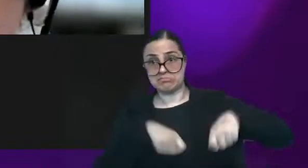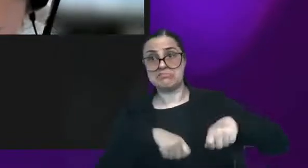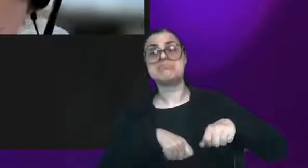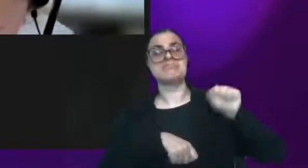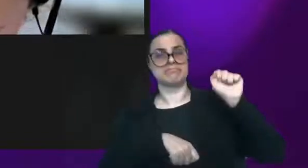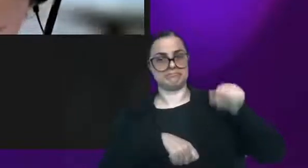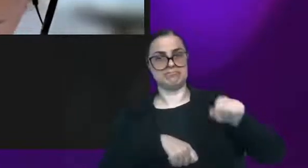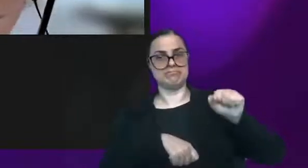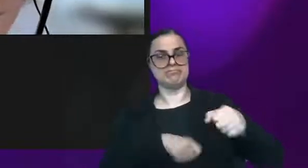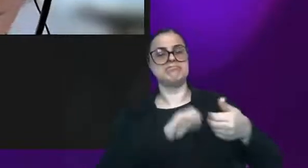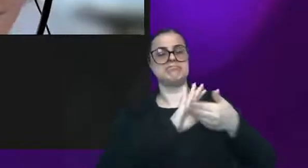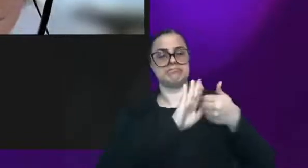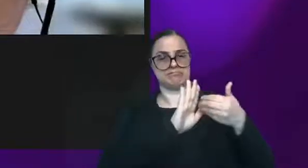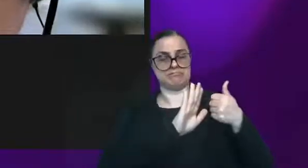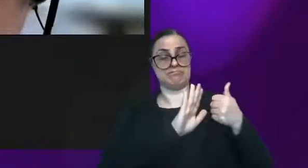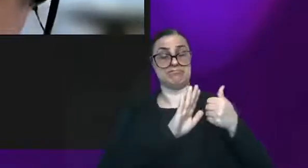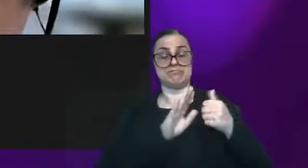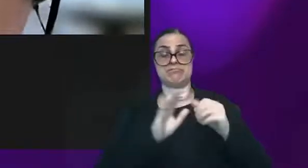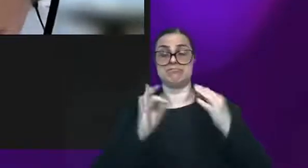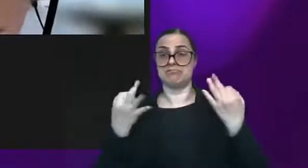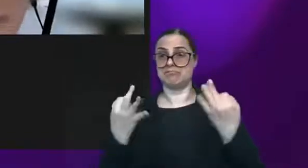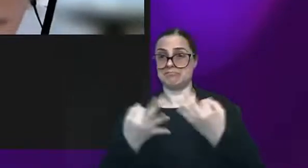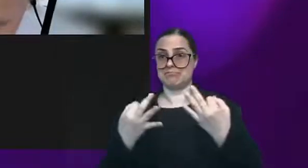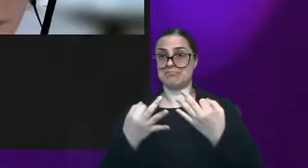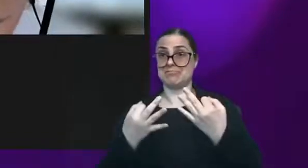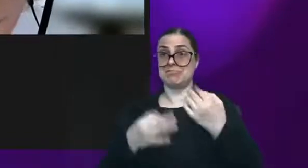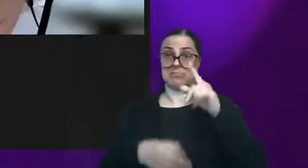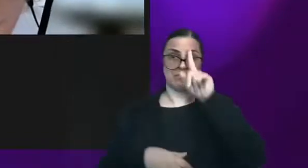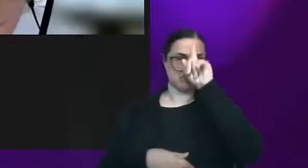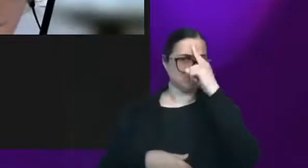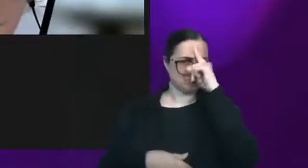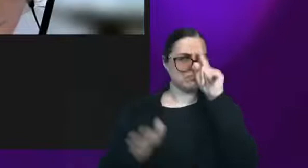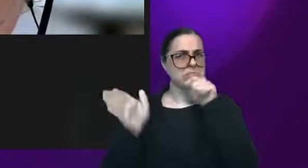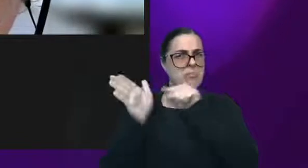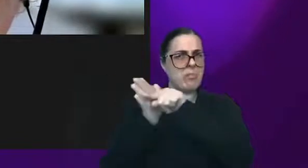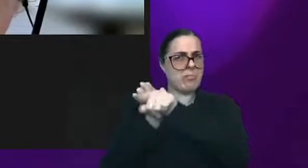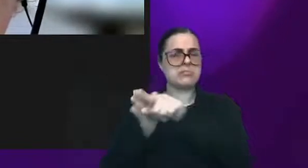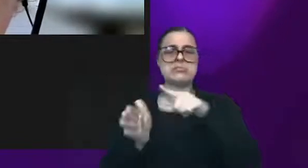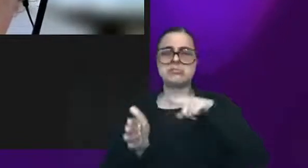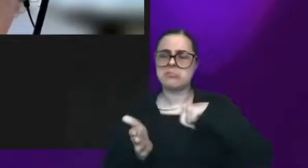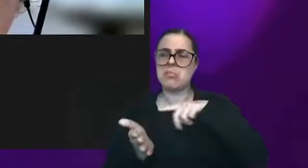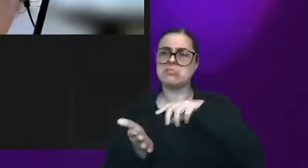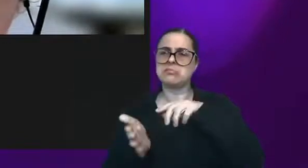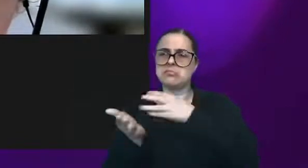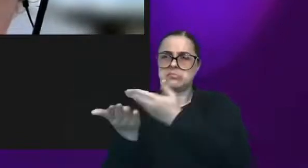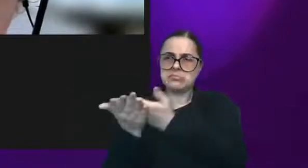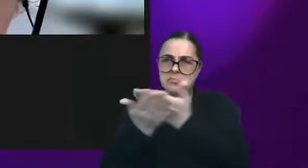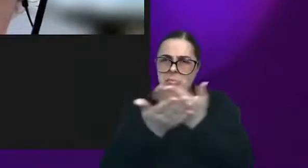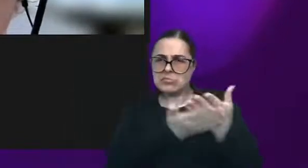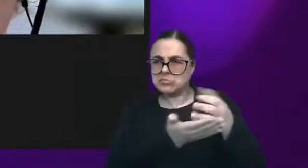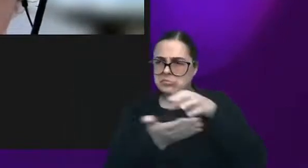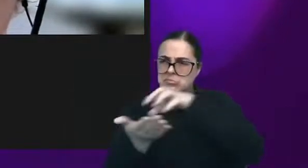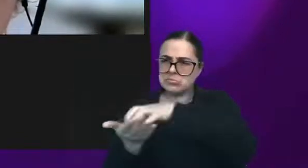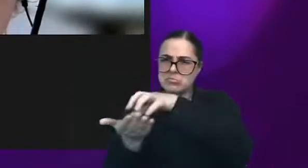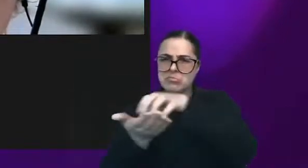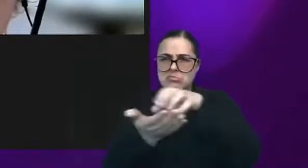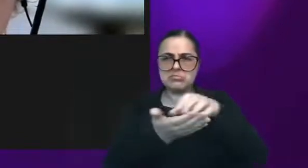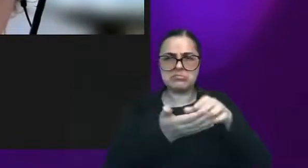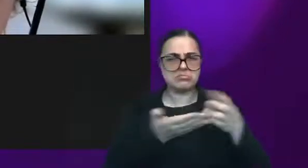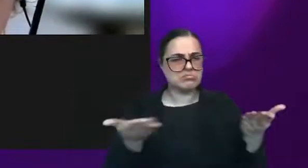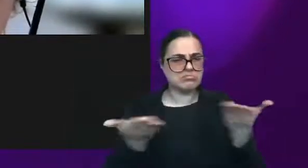pergunta, há estudos multicêntricos que vosotros estão envolvidos com